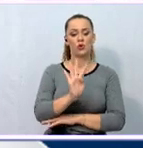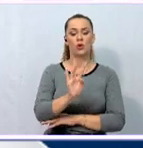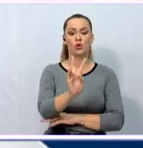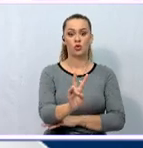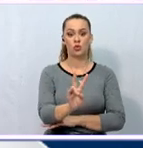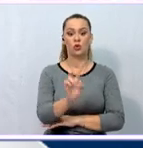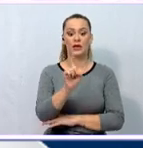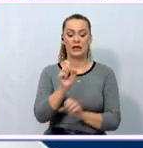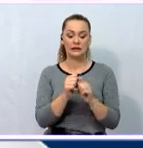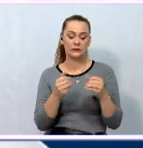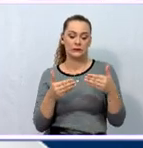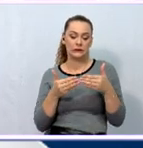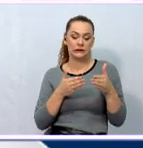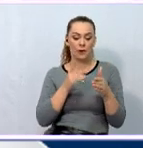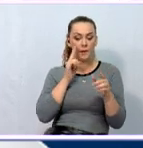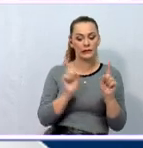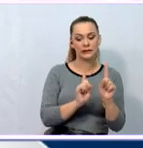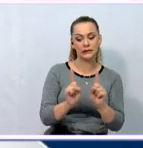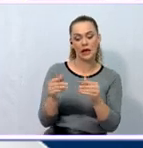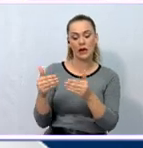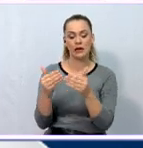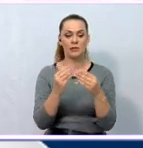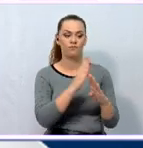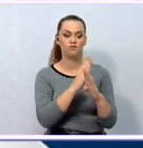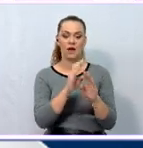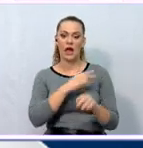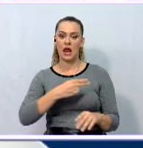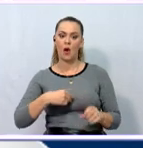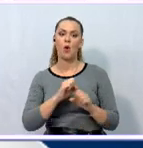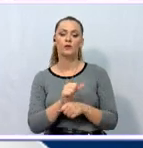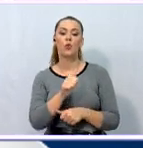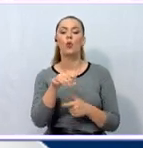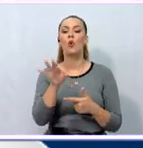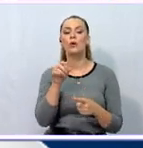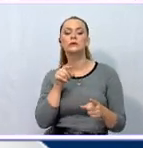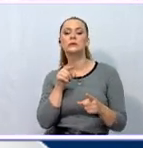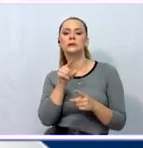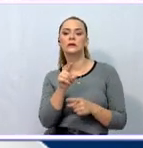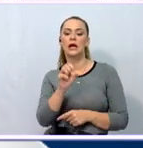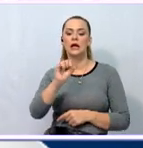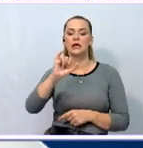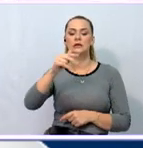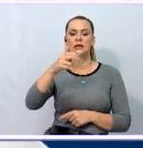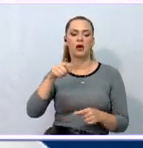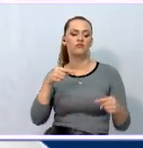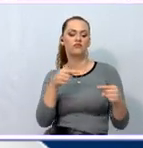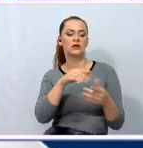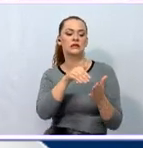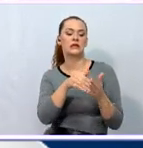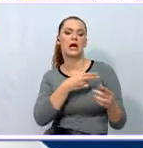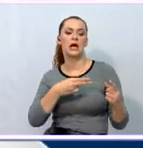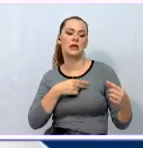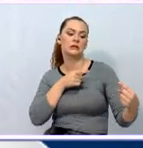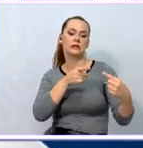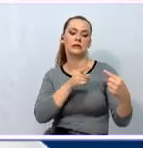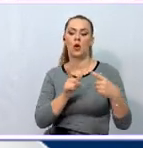tenía que hacerse estrecho y corto para cerrarle los caminos heredianos lo hacía otra manera que encontró atacar poner a sin querer luchar contra los centrales del herediano y